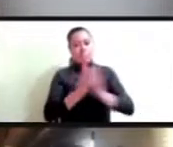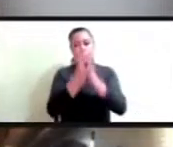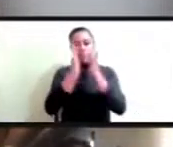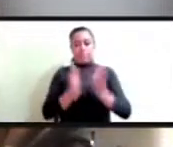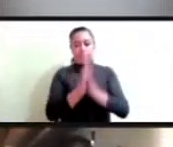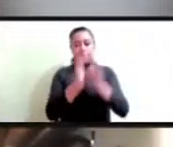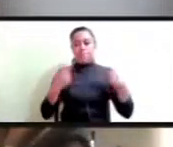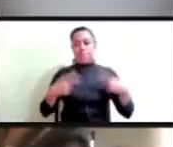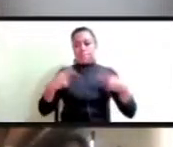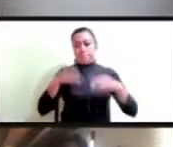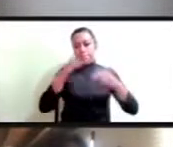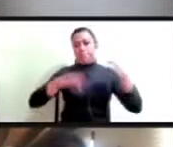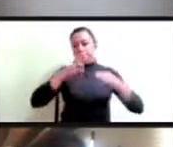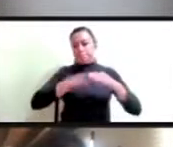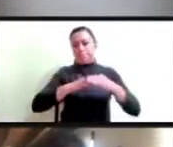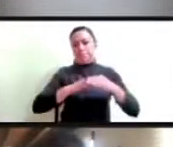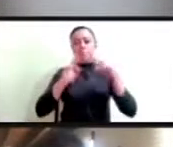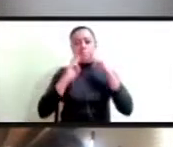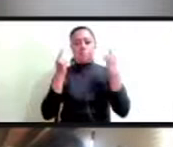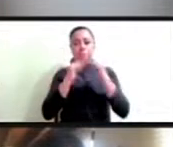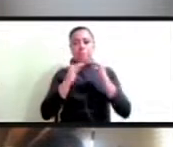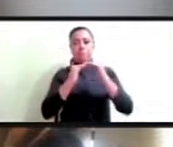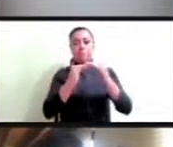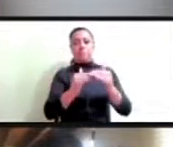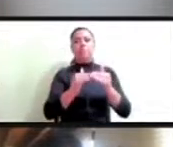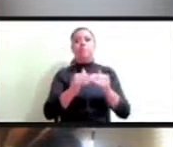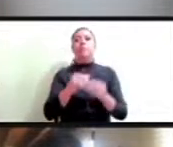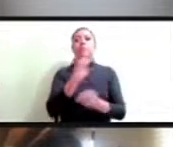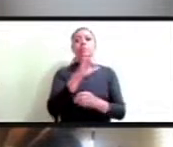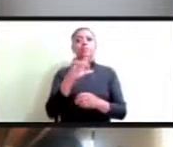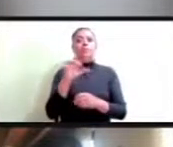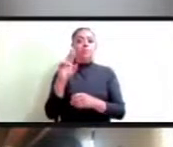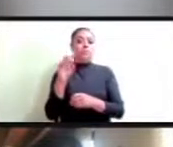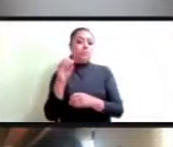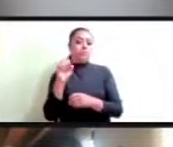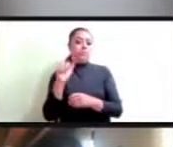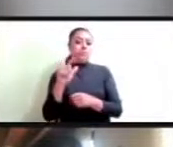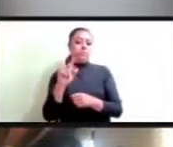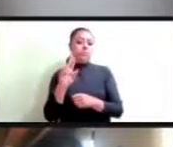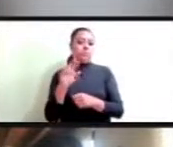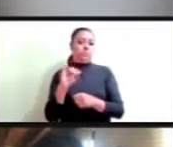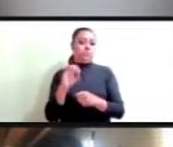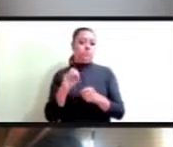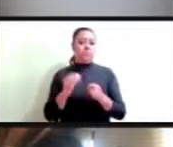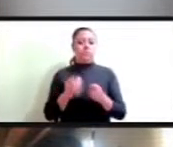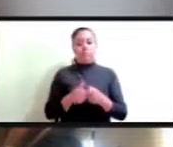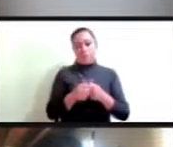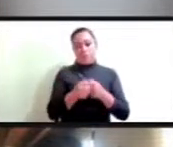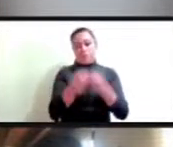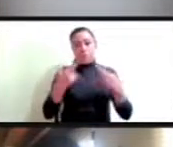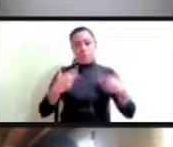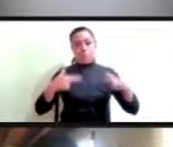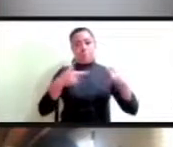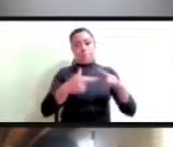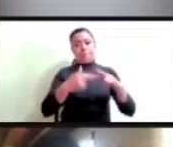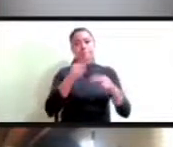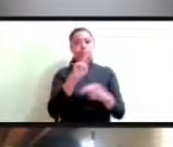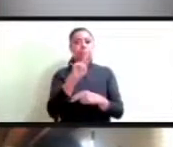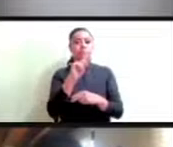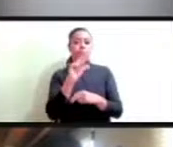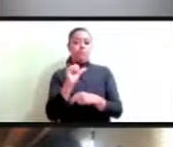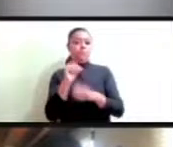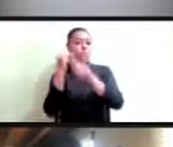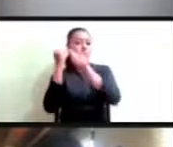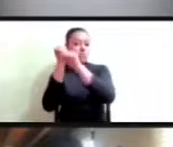Unidad El Rosario y los representantes de las rutas de transporte. De acuerdo a lo establecido en la Ley de Movilidad, el